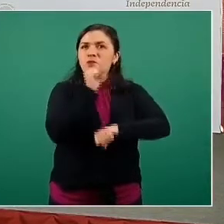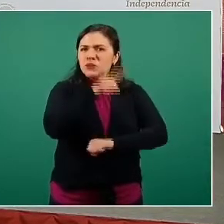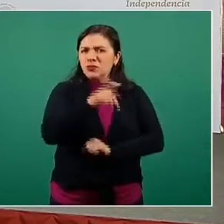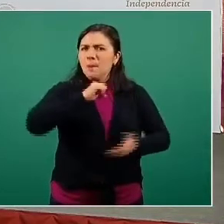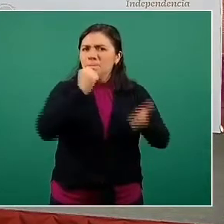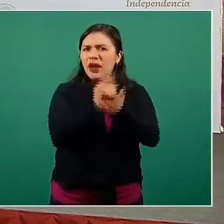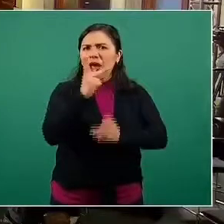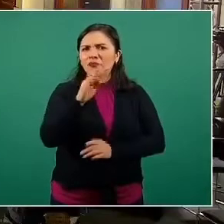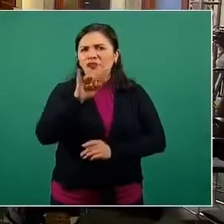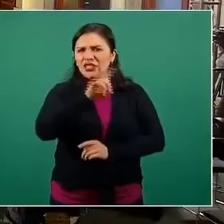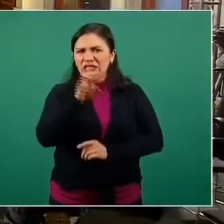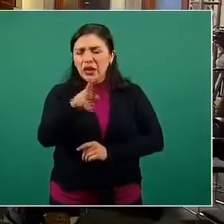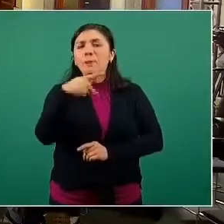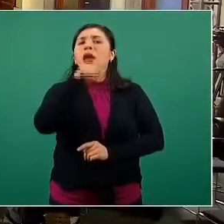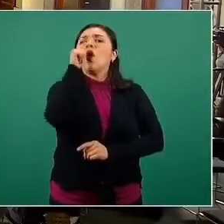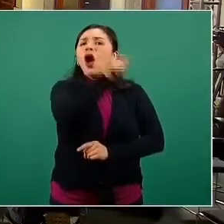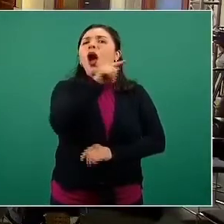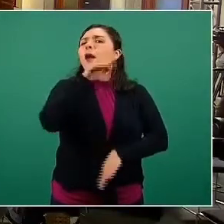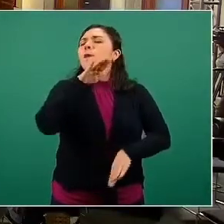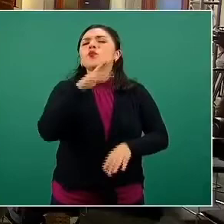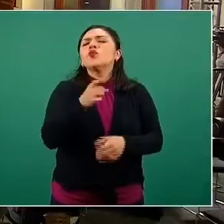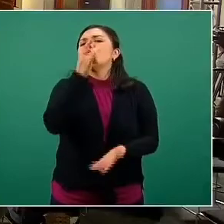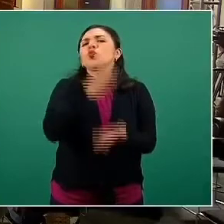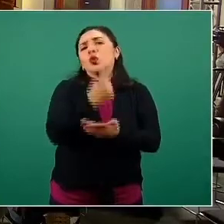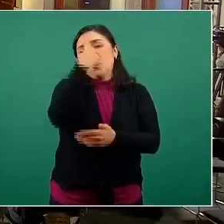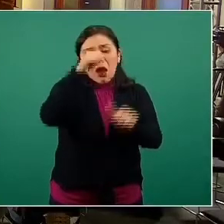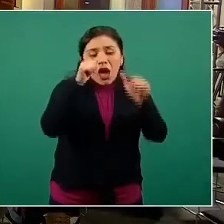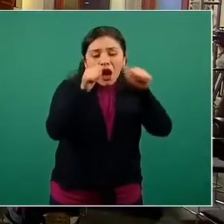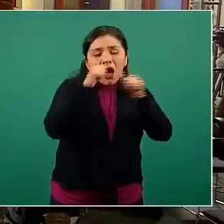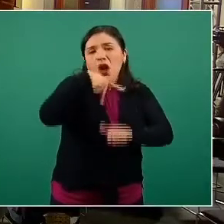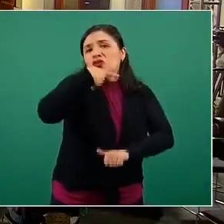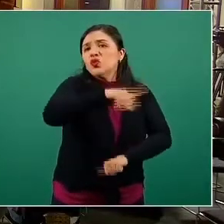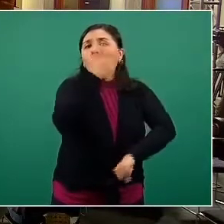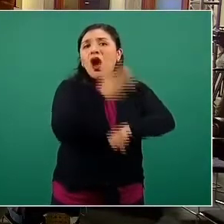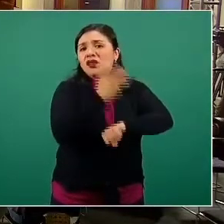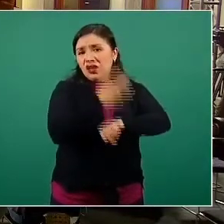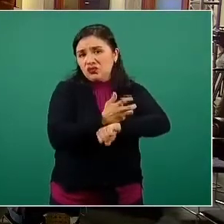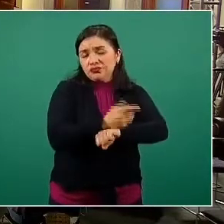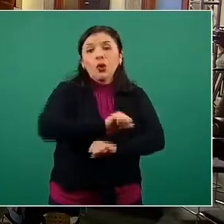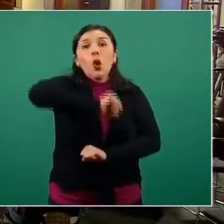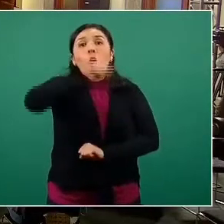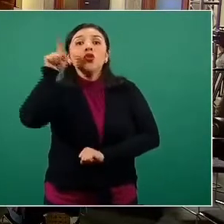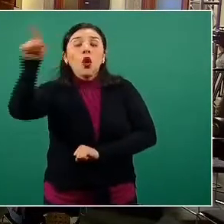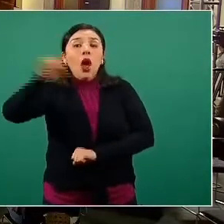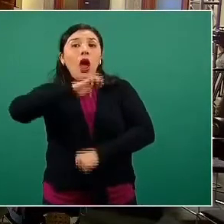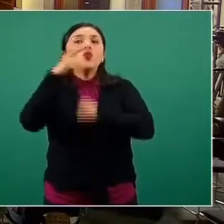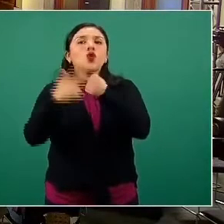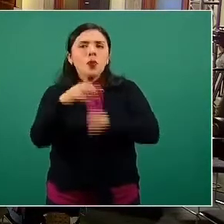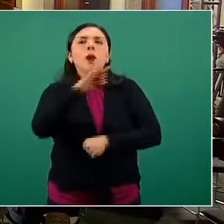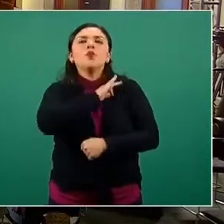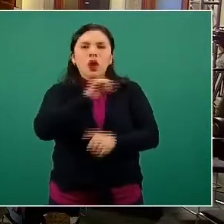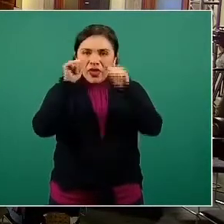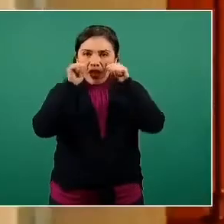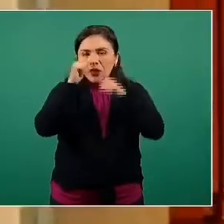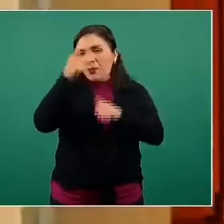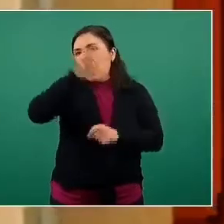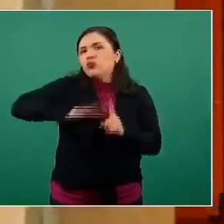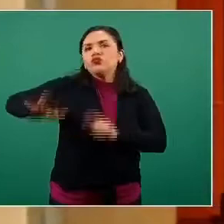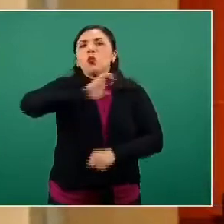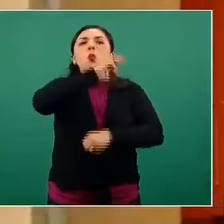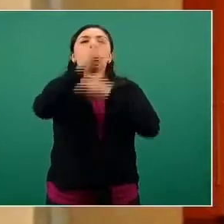que abastece solamente a las necesidades de Estados Unidos. La planta en Europa es para el resto del mundo. Y